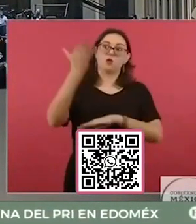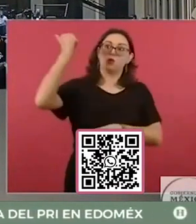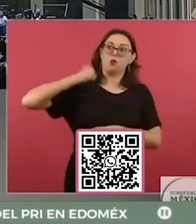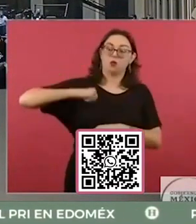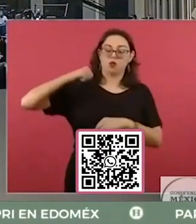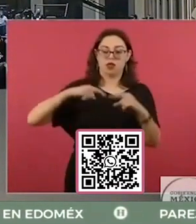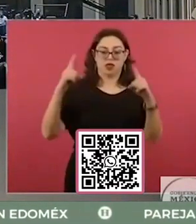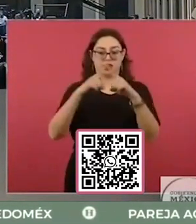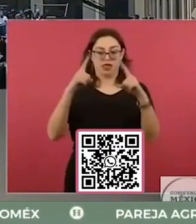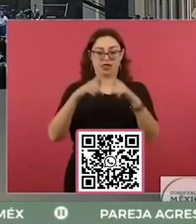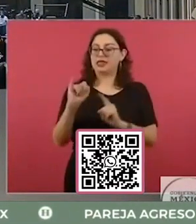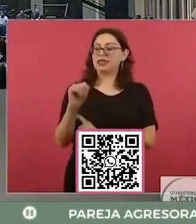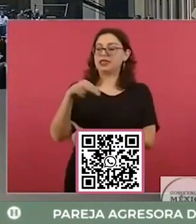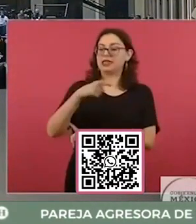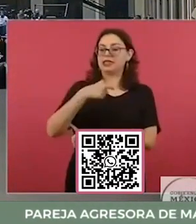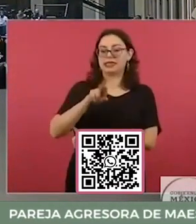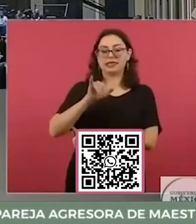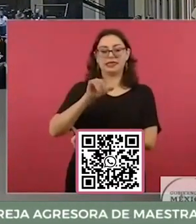Ya